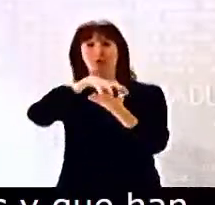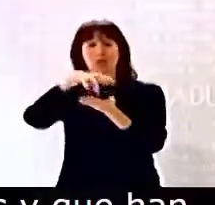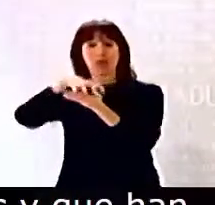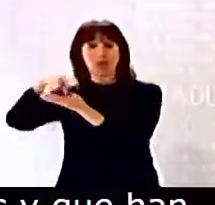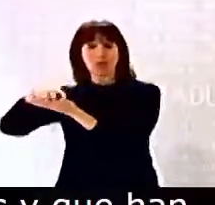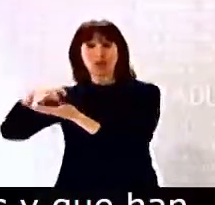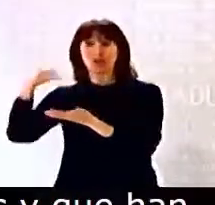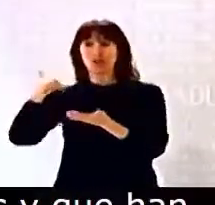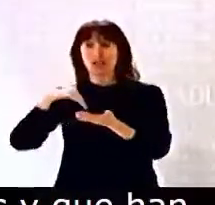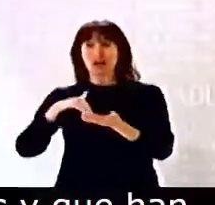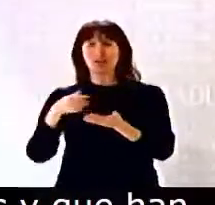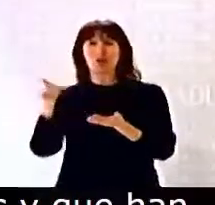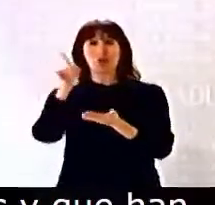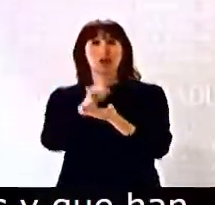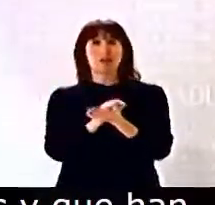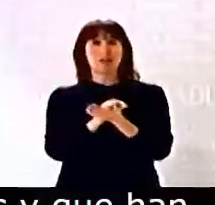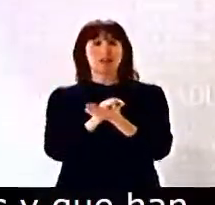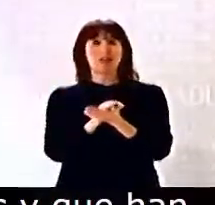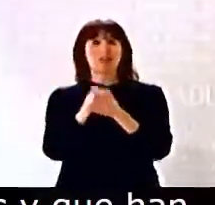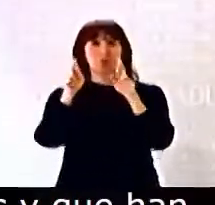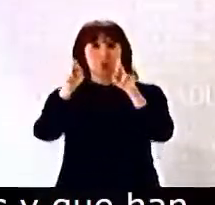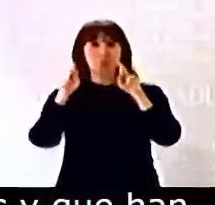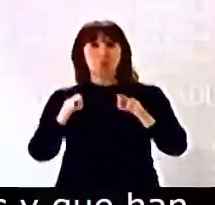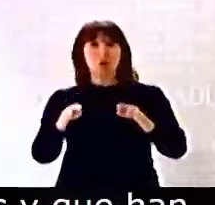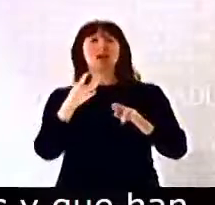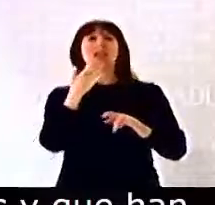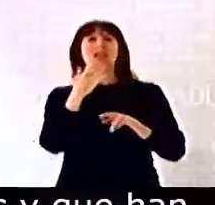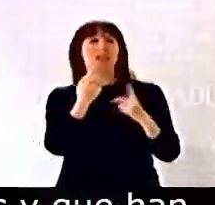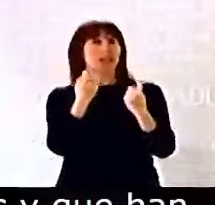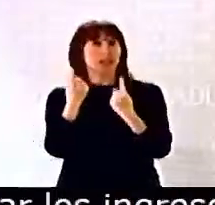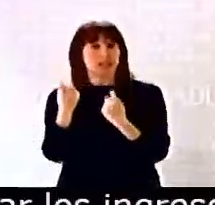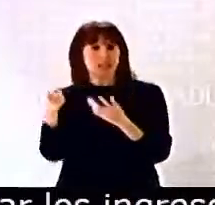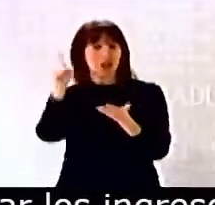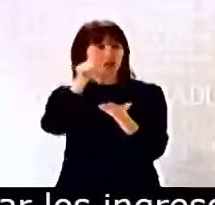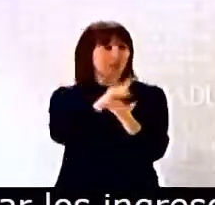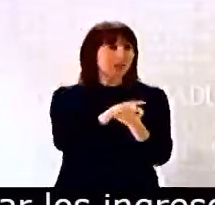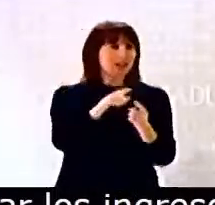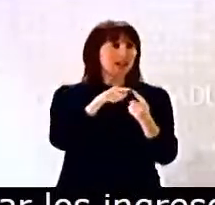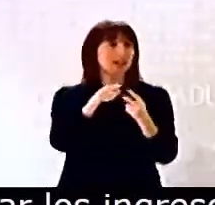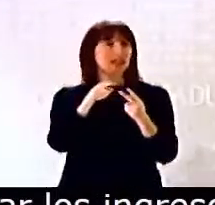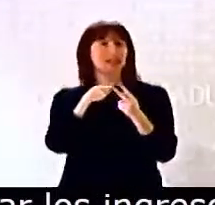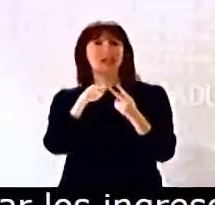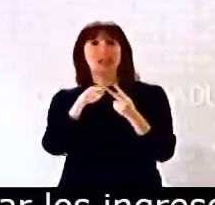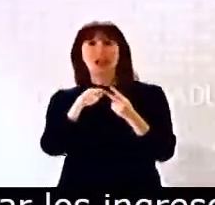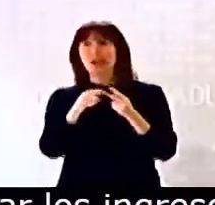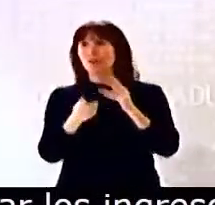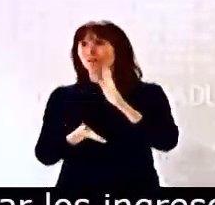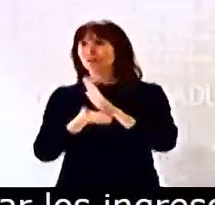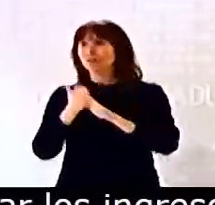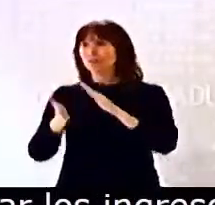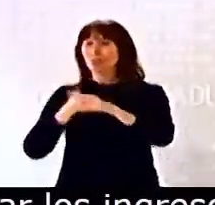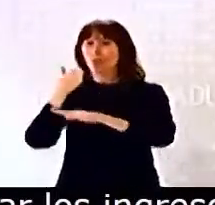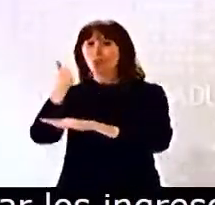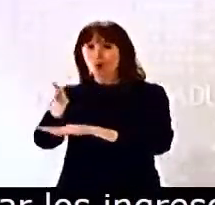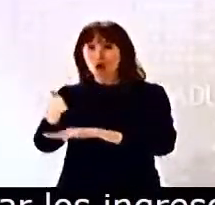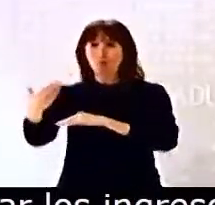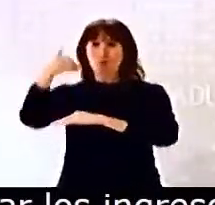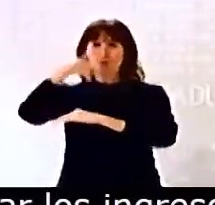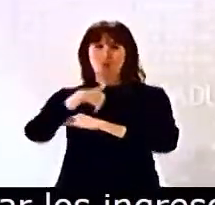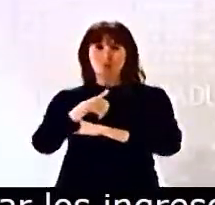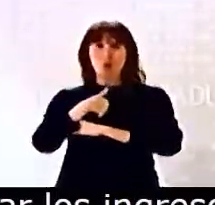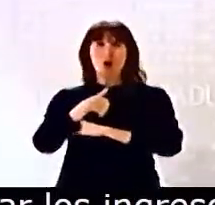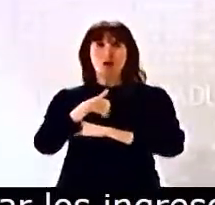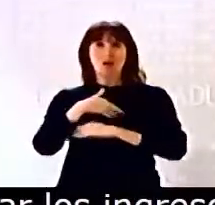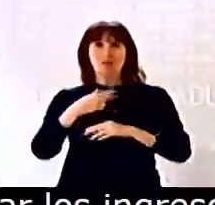lo que son los ingresos de residentes cuando se necesiten, lo que son las salidas de residentes y lo que es el régimen